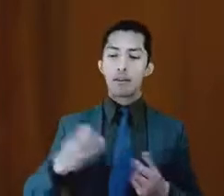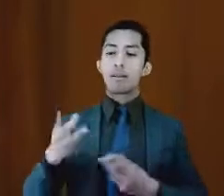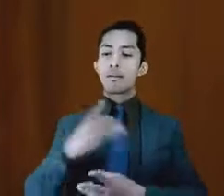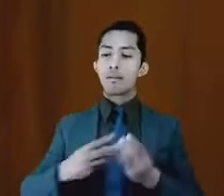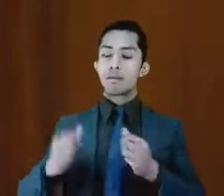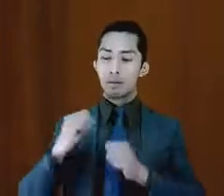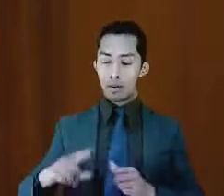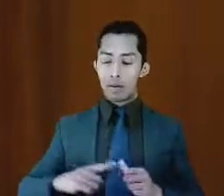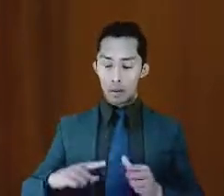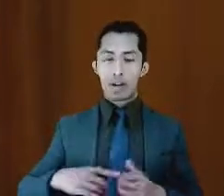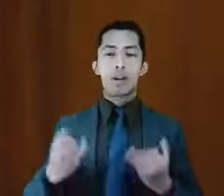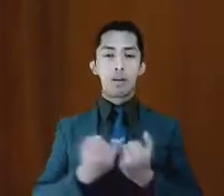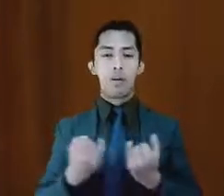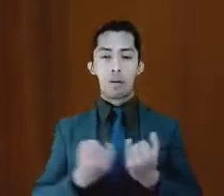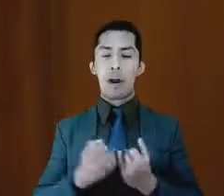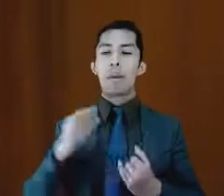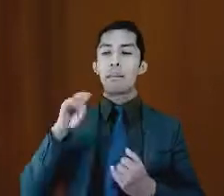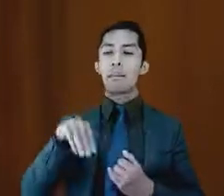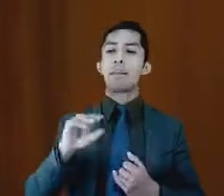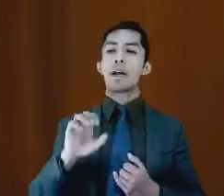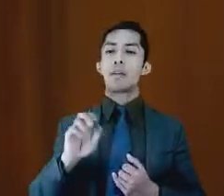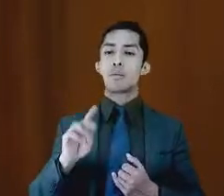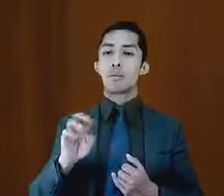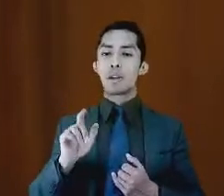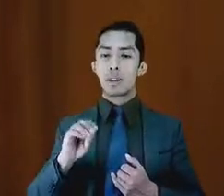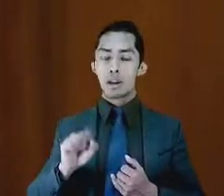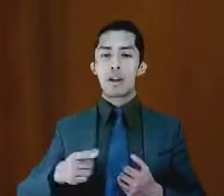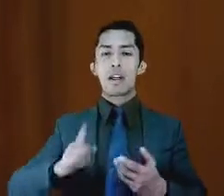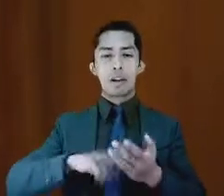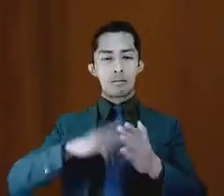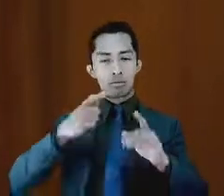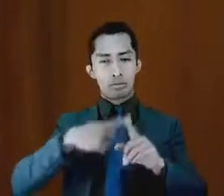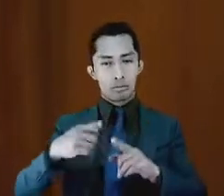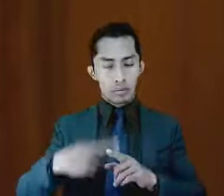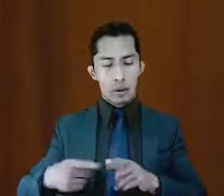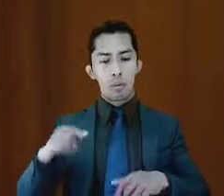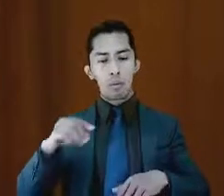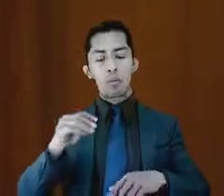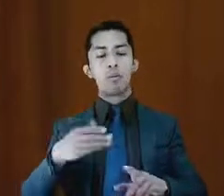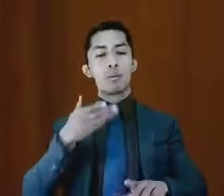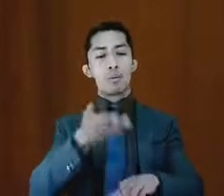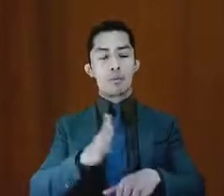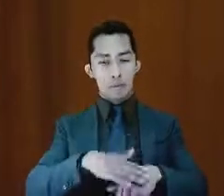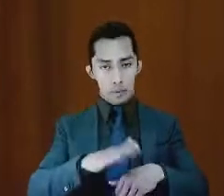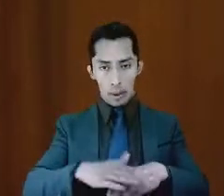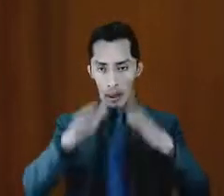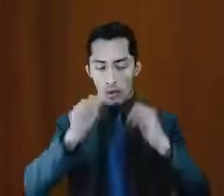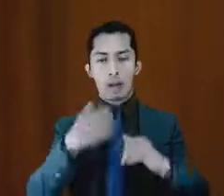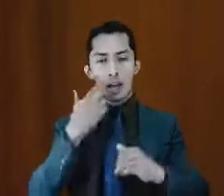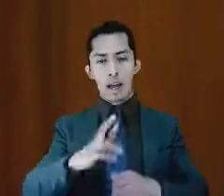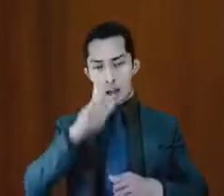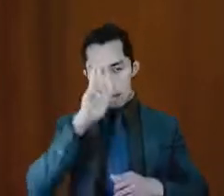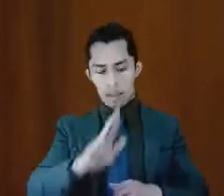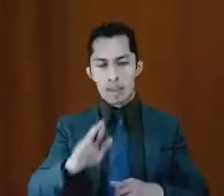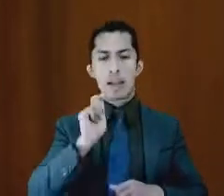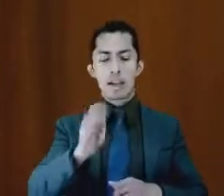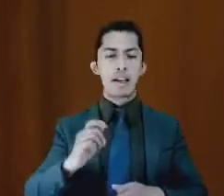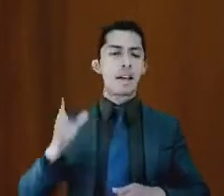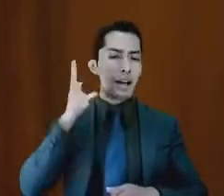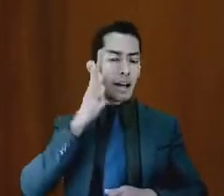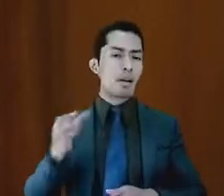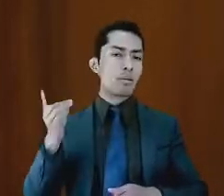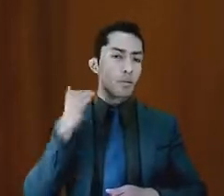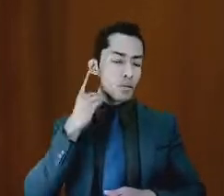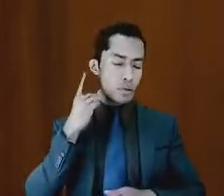públicas y asuntos metropolitanos, el estudio y dictamen del punto de acuerdo por el cual se exhorta respetuosamente a la Cámara de